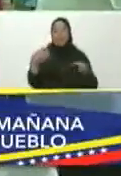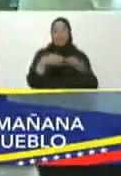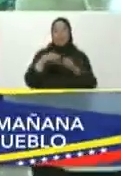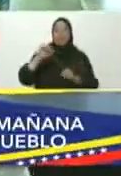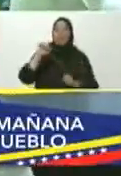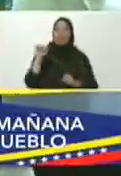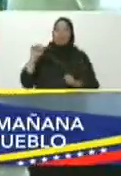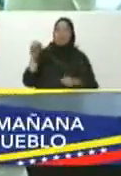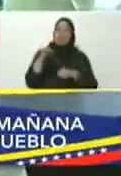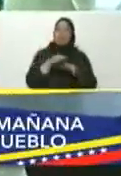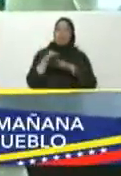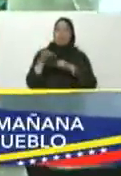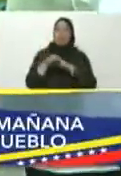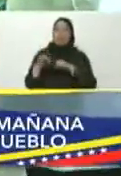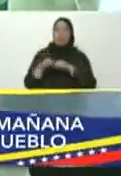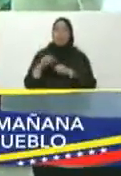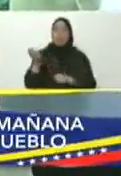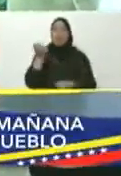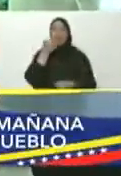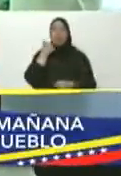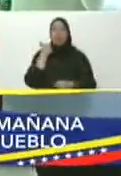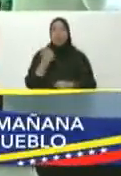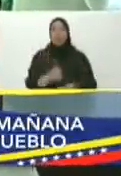prestigiosa Policía Municipal de Valencia.